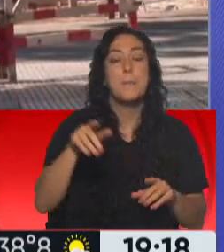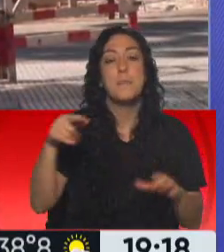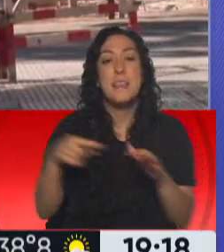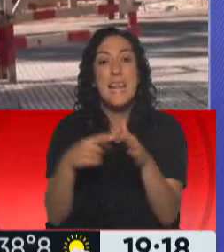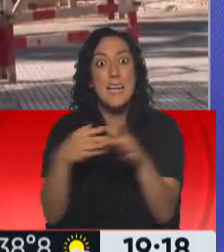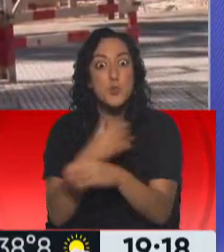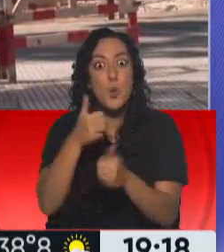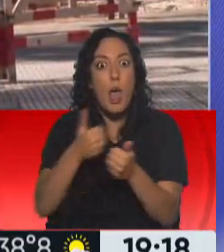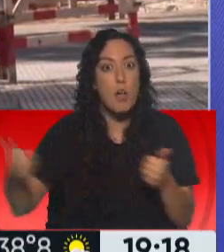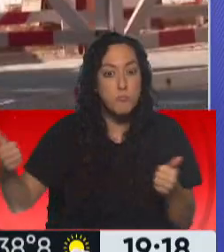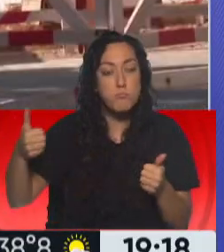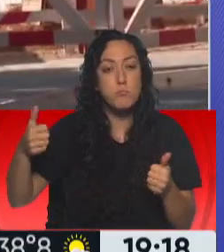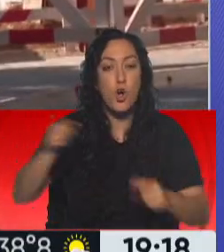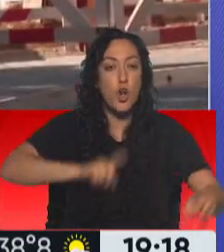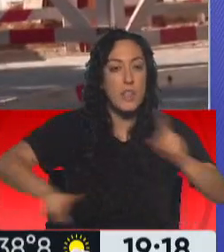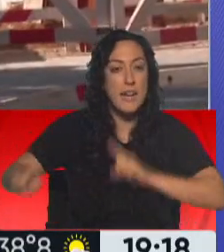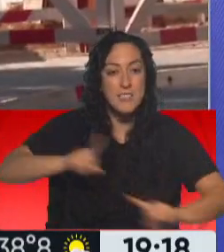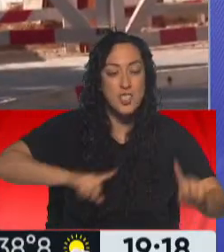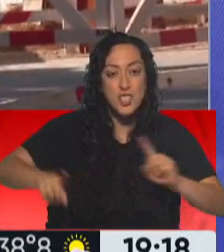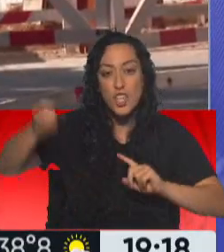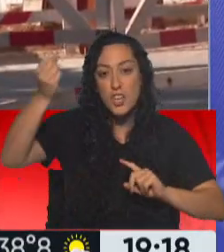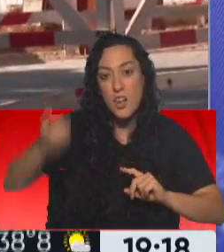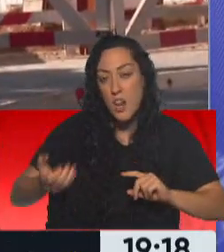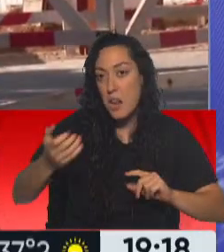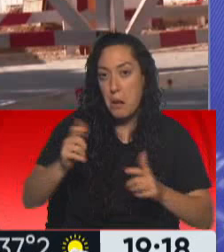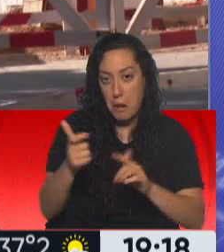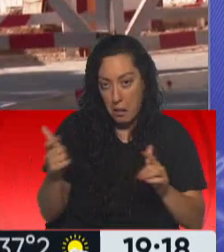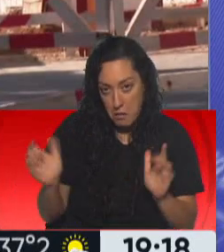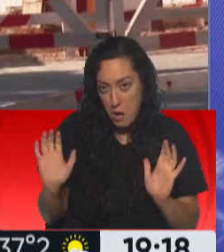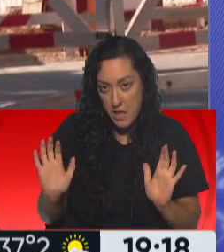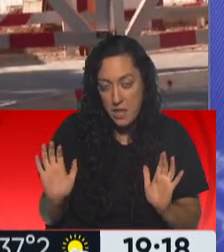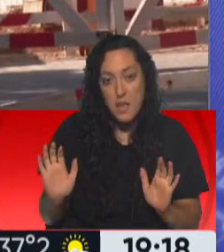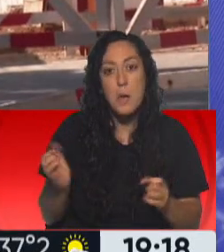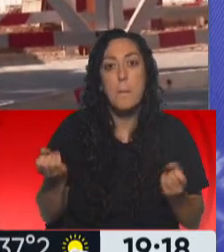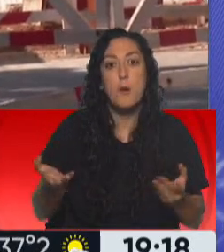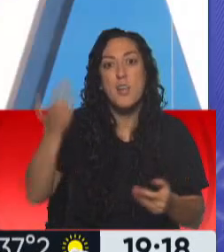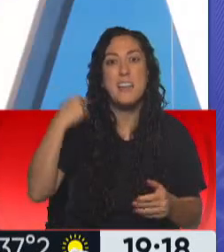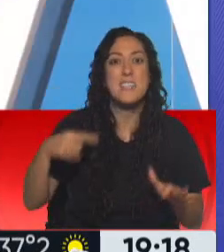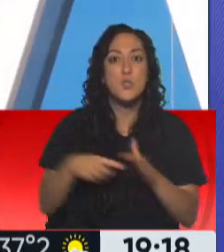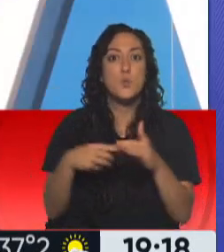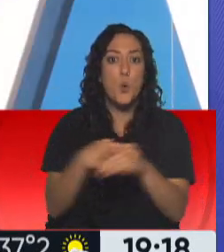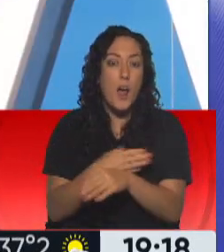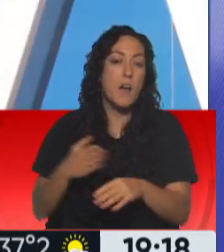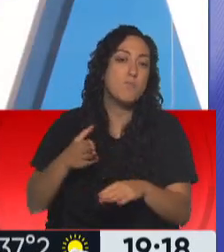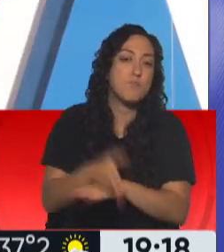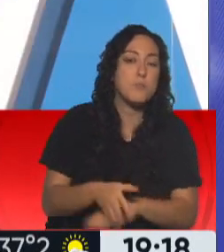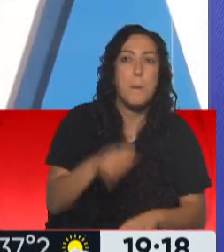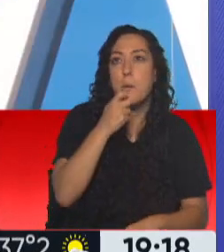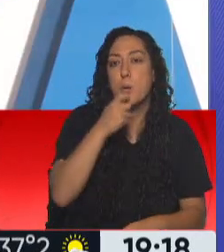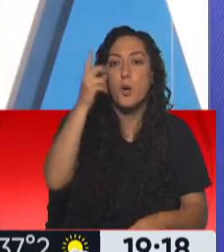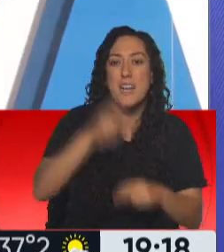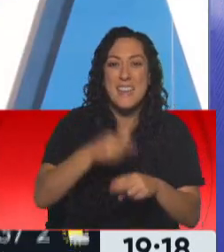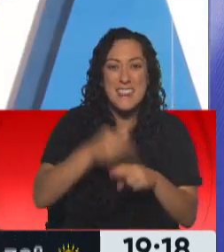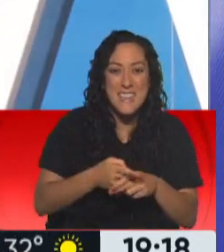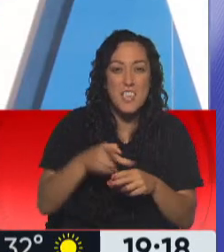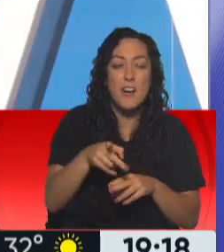de Buenos Aires coordinando todo este tema del tránsito, porque cuando uno ingresaba a la ciudad, por ejemplo, zona de Retiro, no